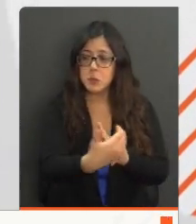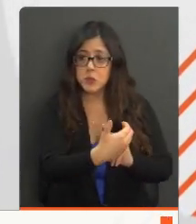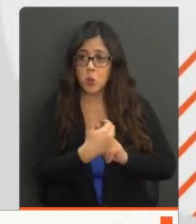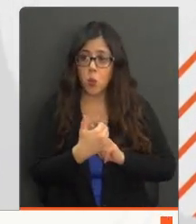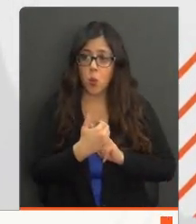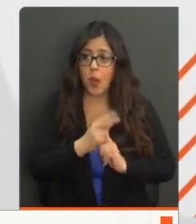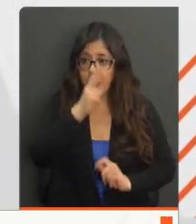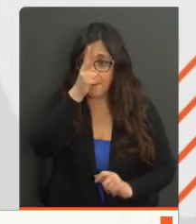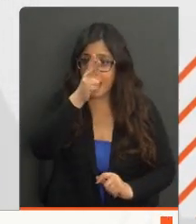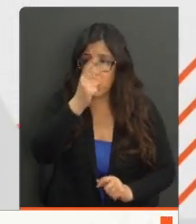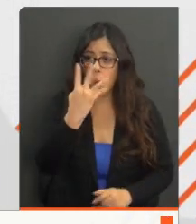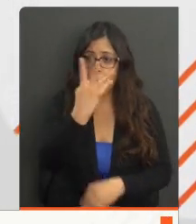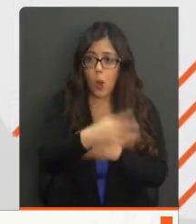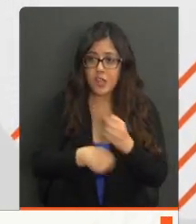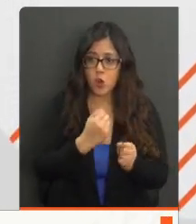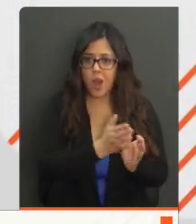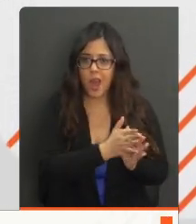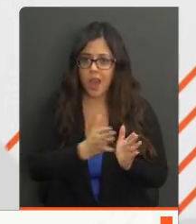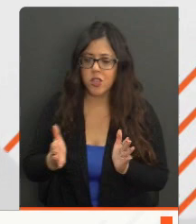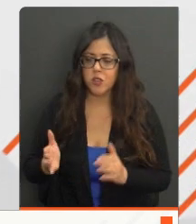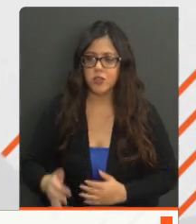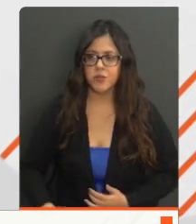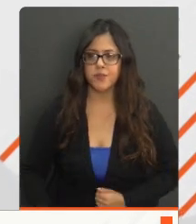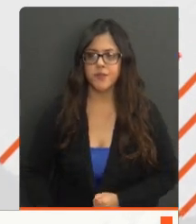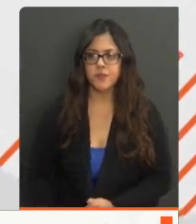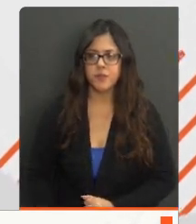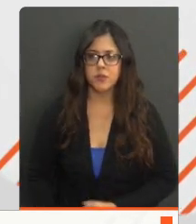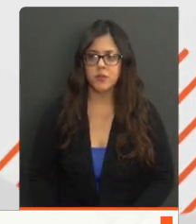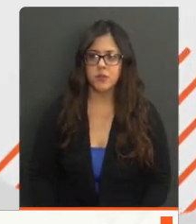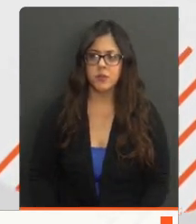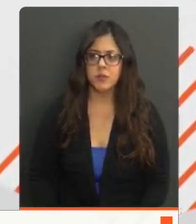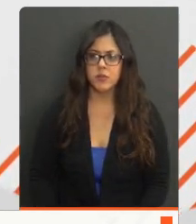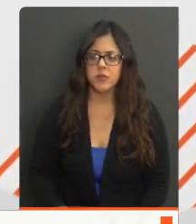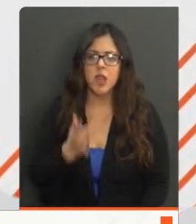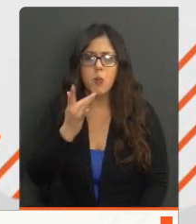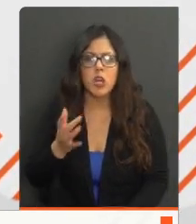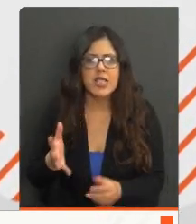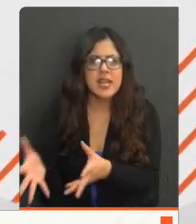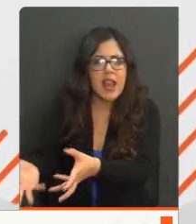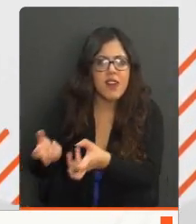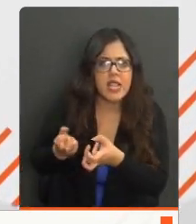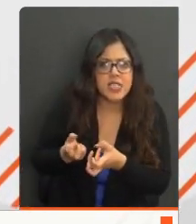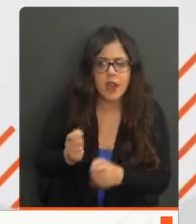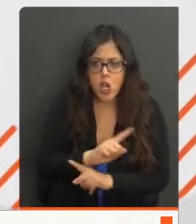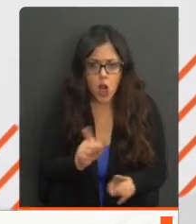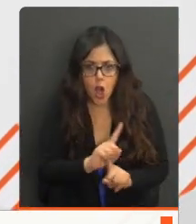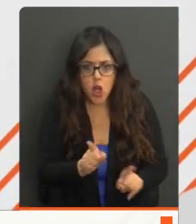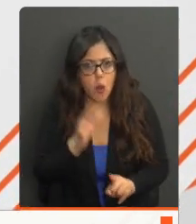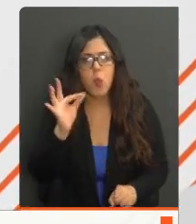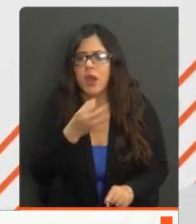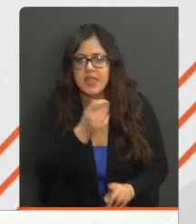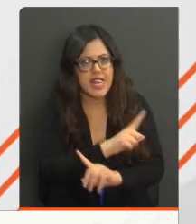en perú durante cuatro años porque porque no